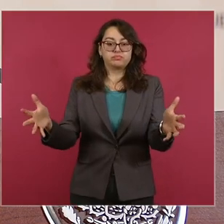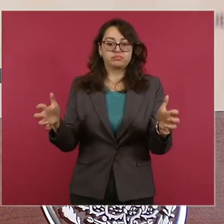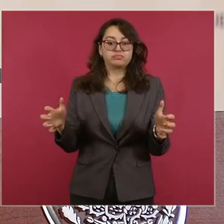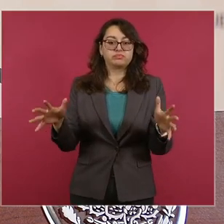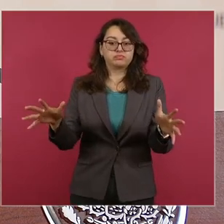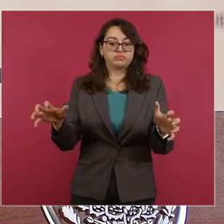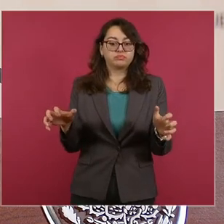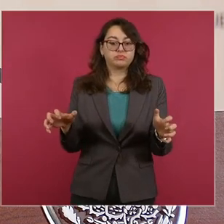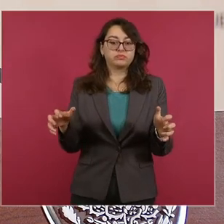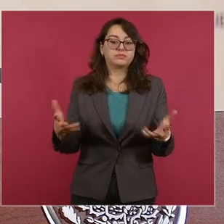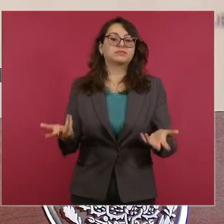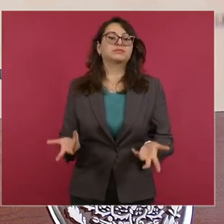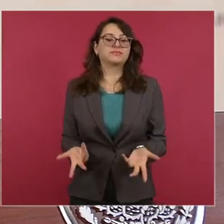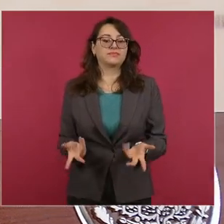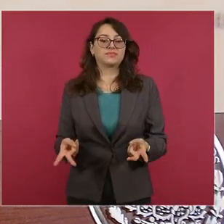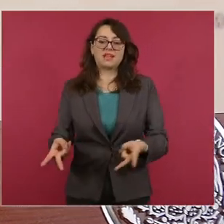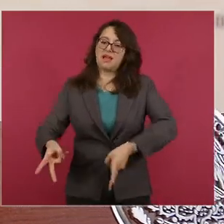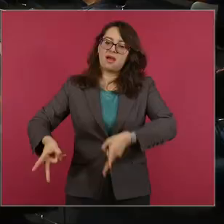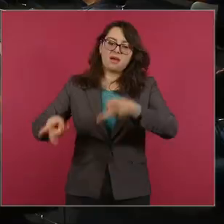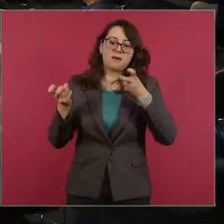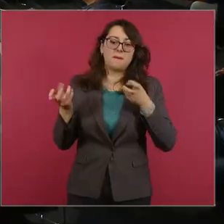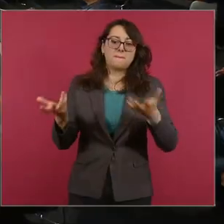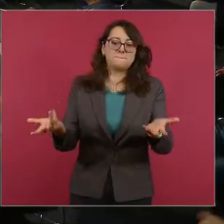pero eso era lo que les